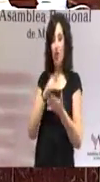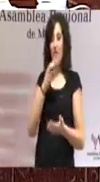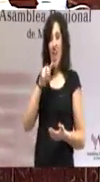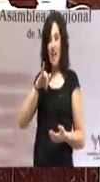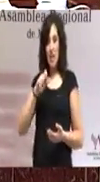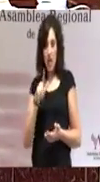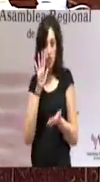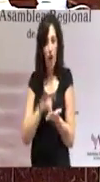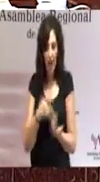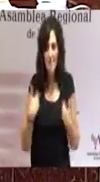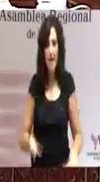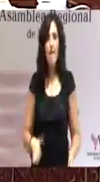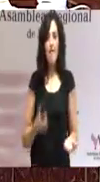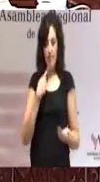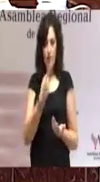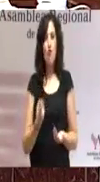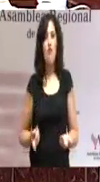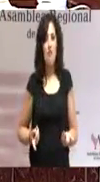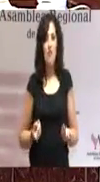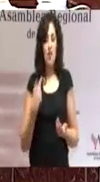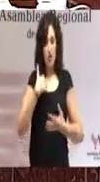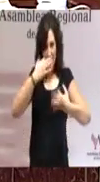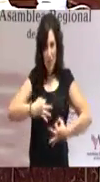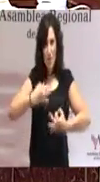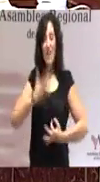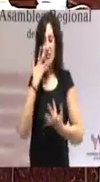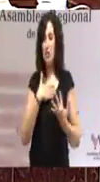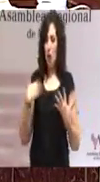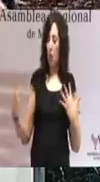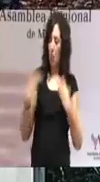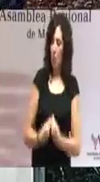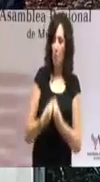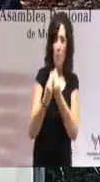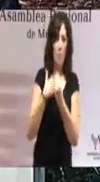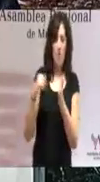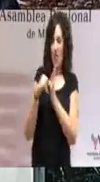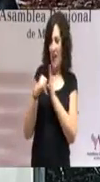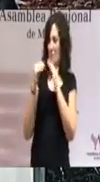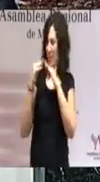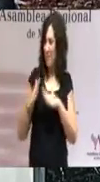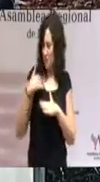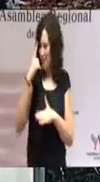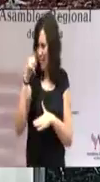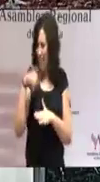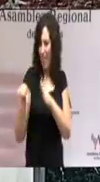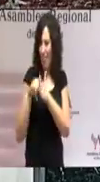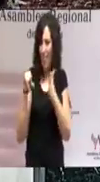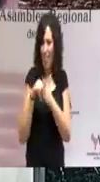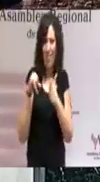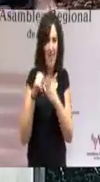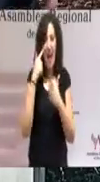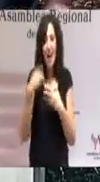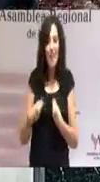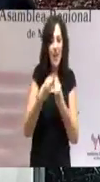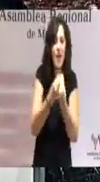Beniel. Y yo le aseguro, y si quiere vamos juntos, porque a mí me pilla muy cerca de casa, por cierto, como usted sabe, vamos a ver si el AVE